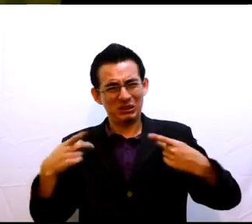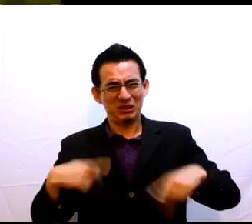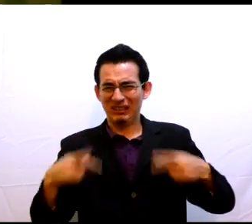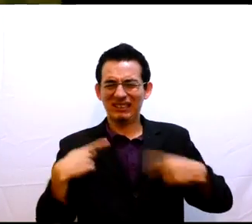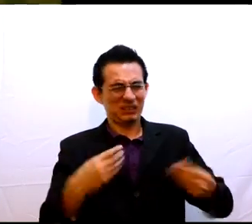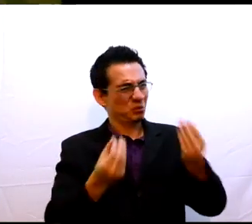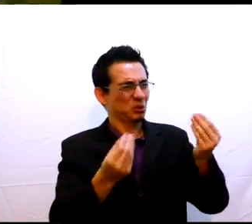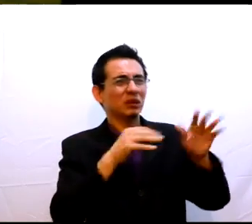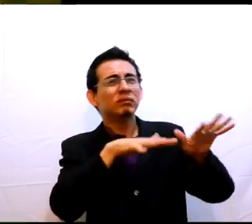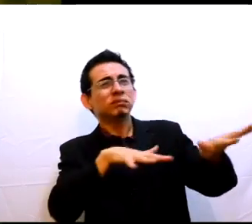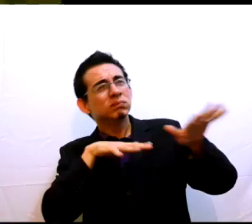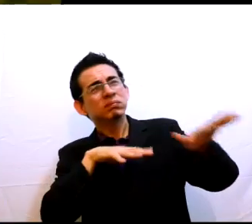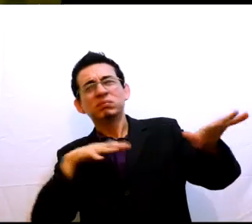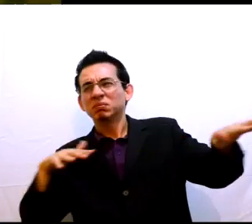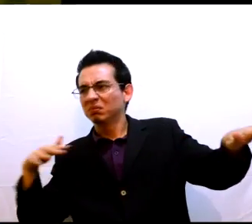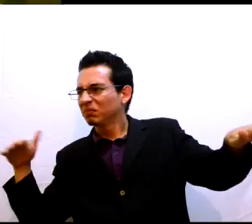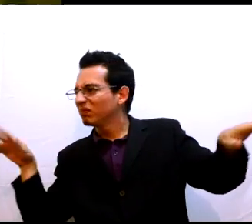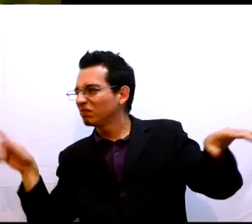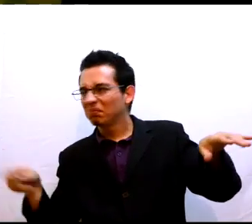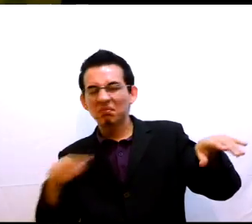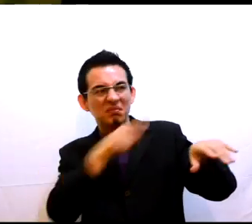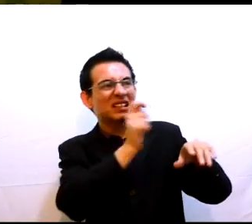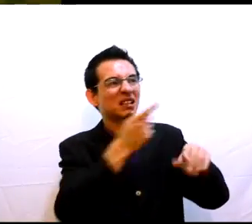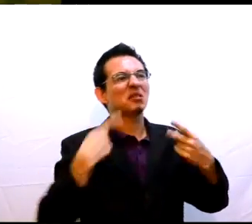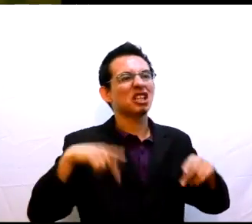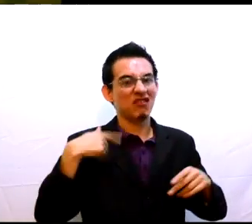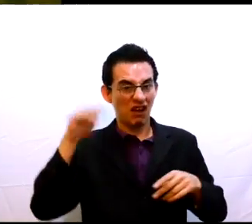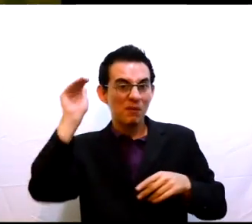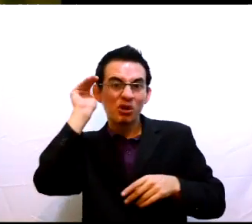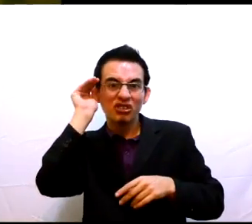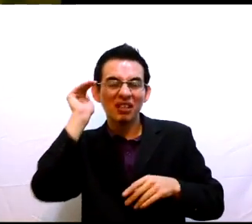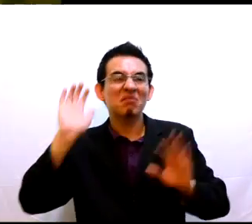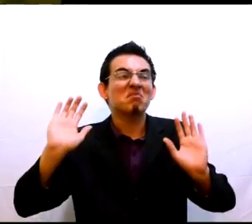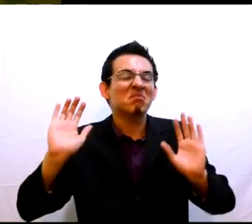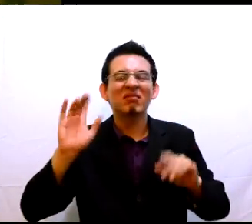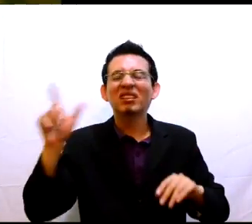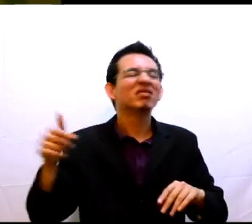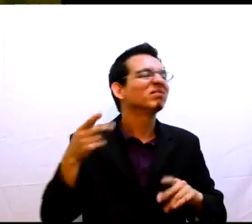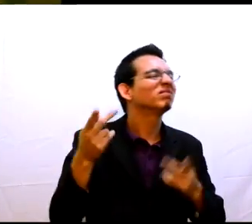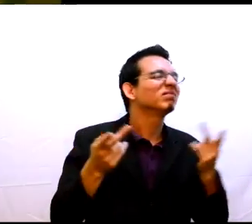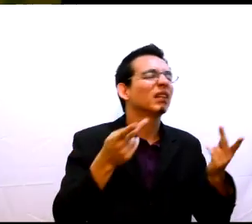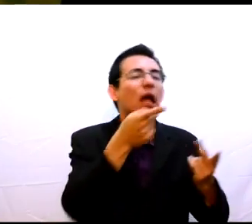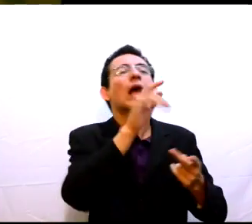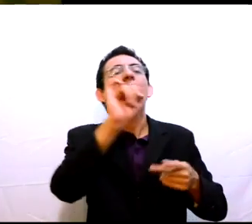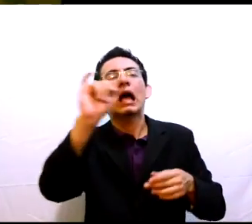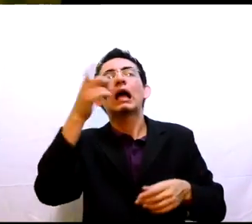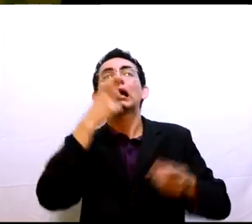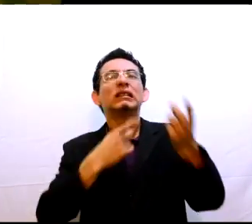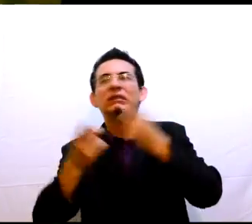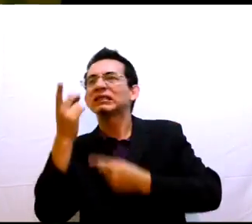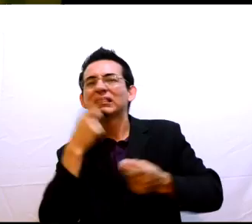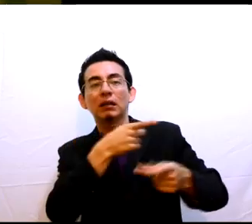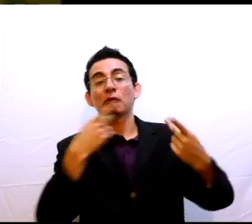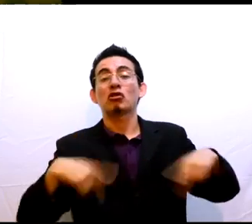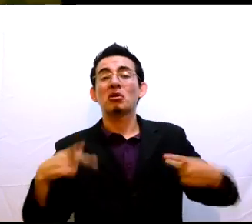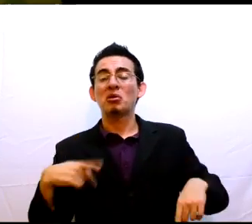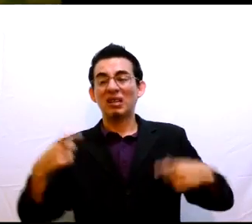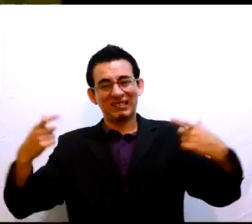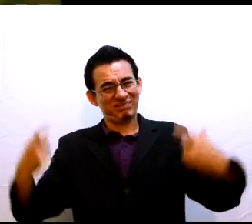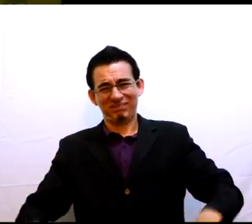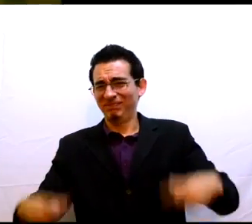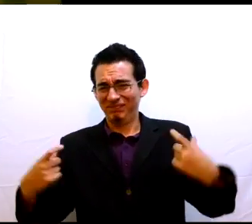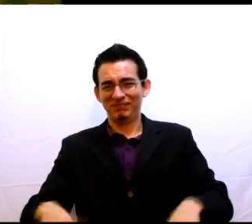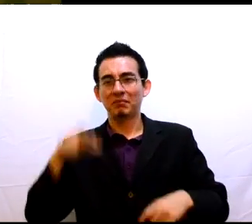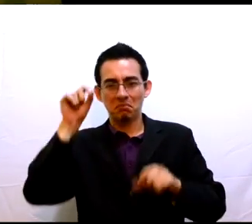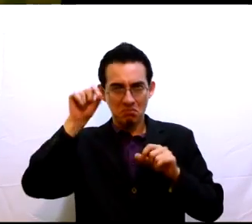larga la fila de autos y bueno después me di cuenta que era una persona y muy rica de ahí de colima